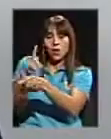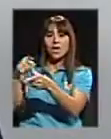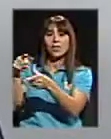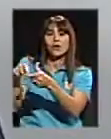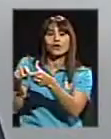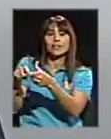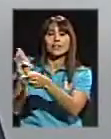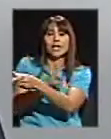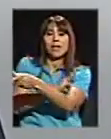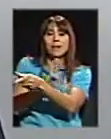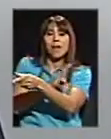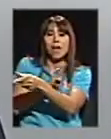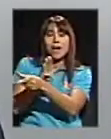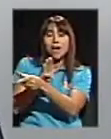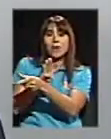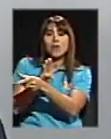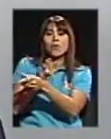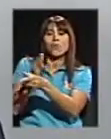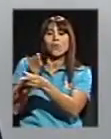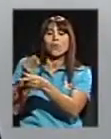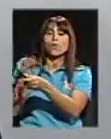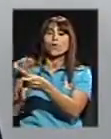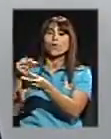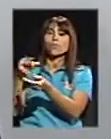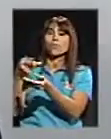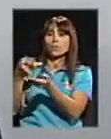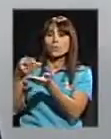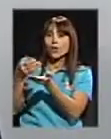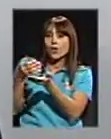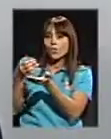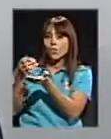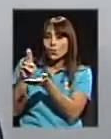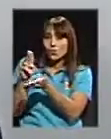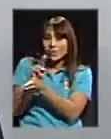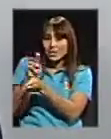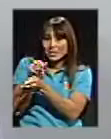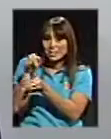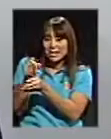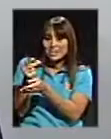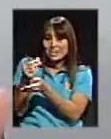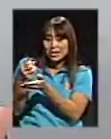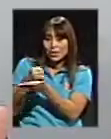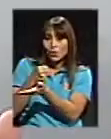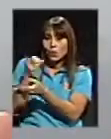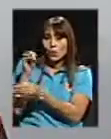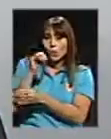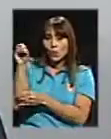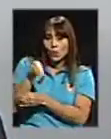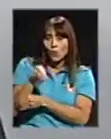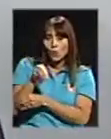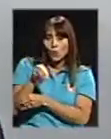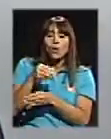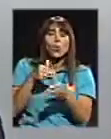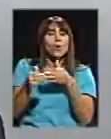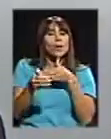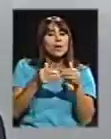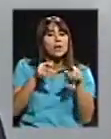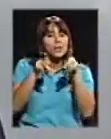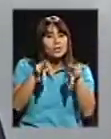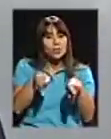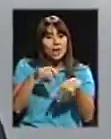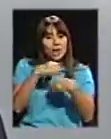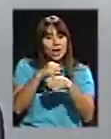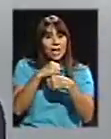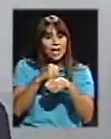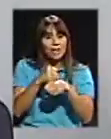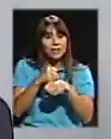meses. Entonces, esa tasa la usan los bancos, y cualquiera que ha hecho un préstamo lo sabe,